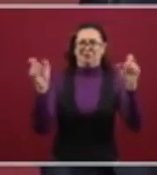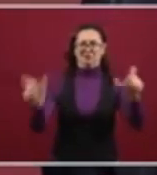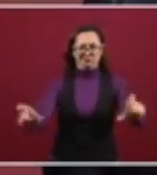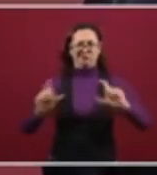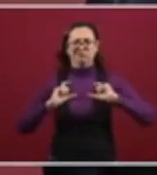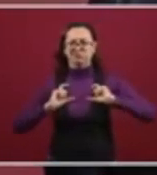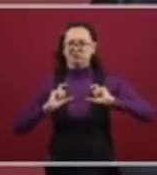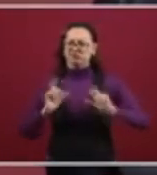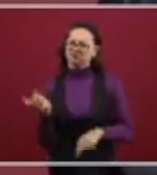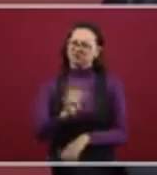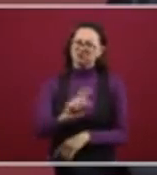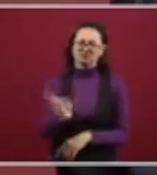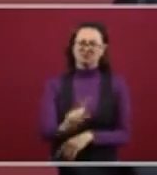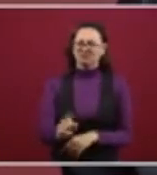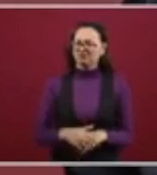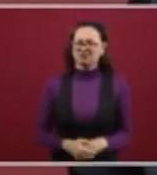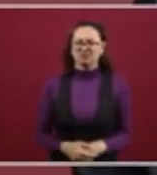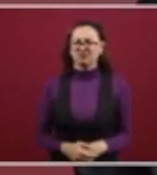Así no.